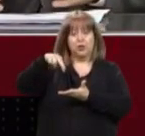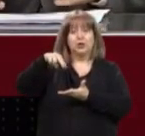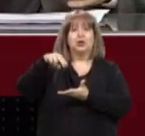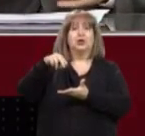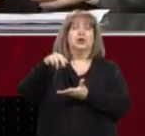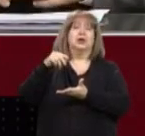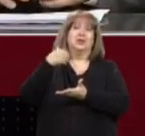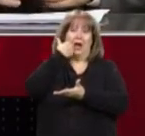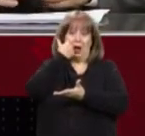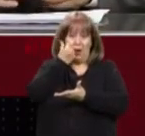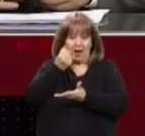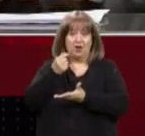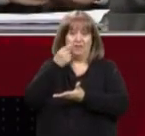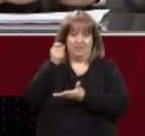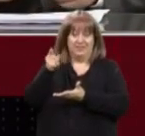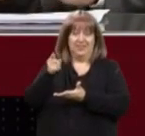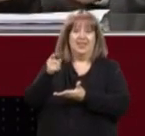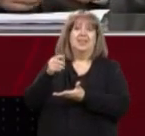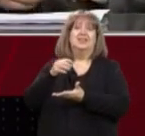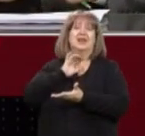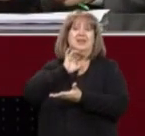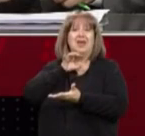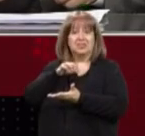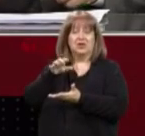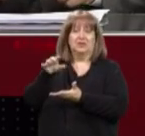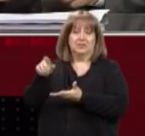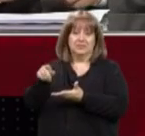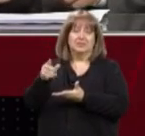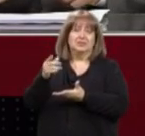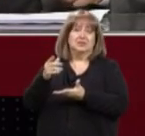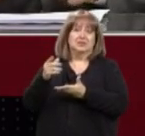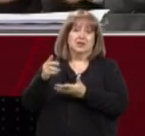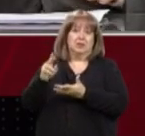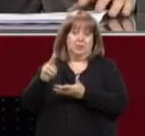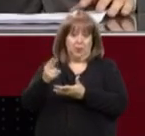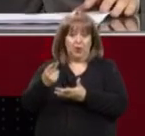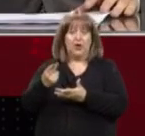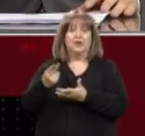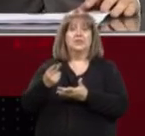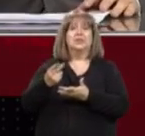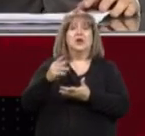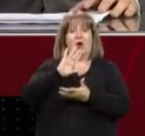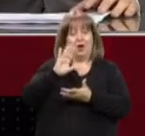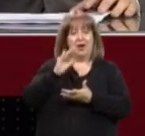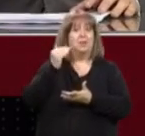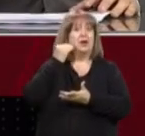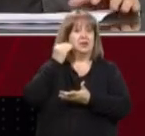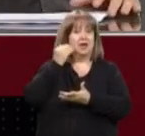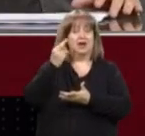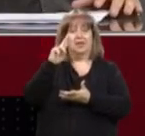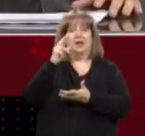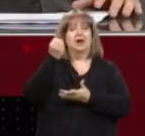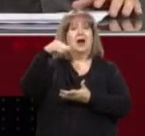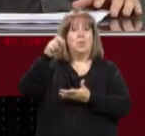nosotros, obviamente después de haber atravesado no solo el dolor de su pérdida, sino también el de todo este proceso judicial. Ramón, buenas tardes. Aquí